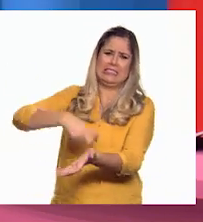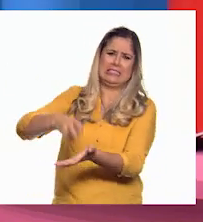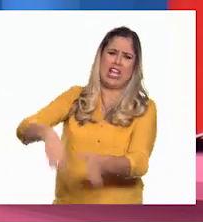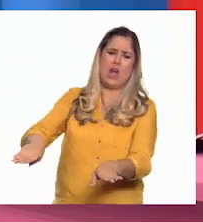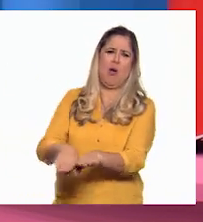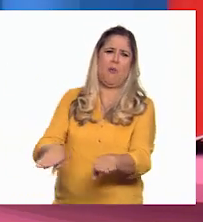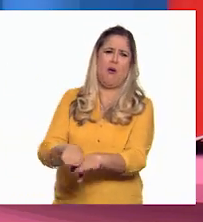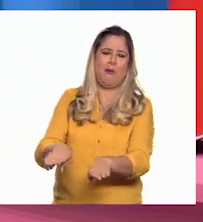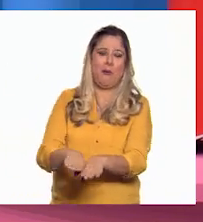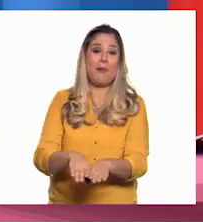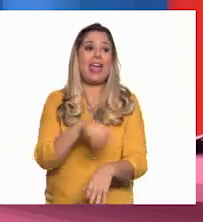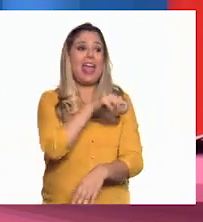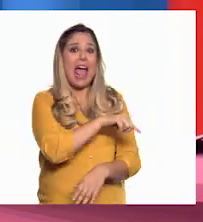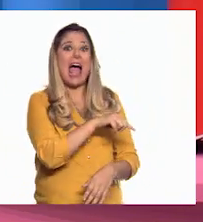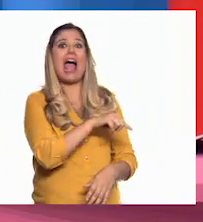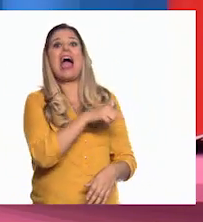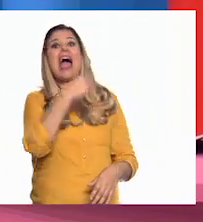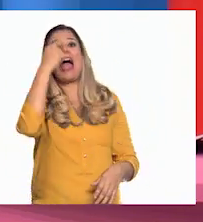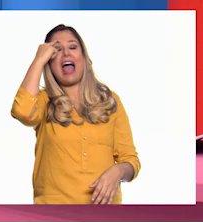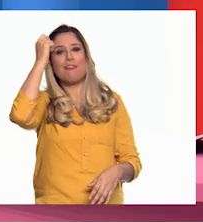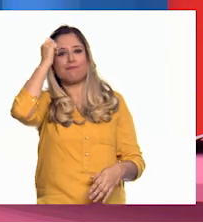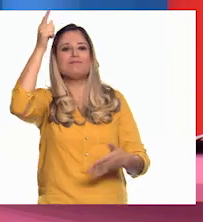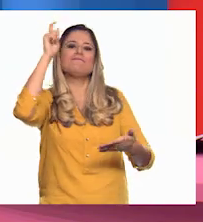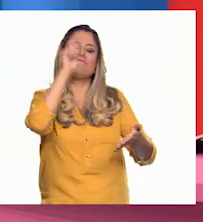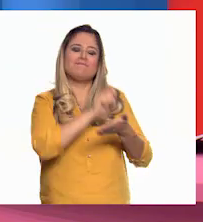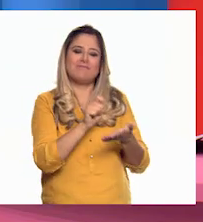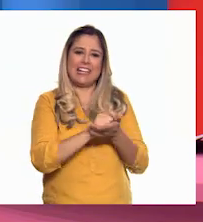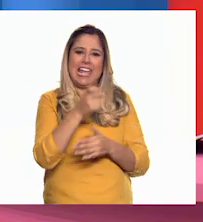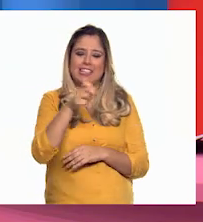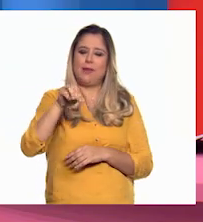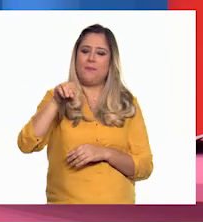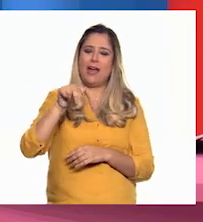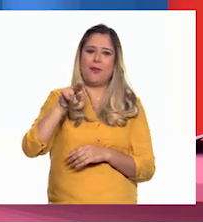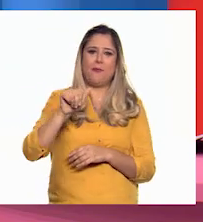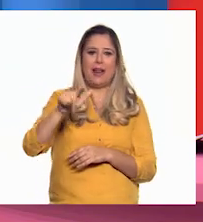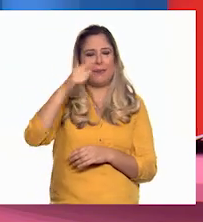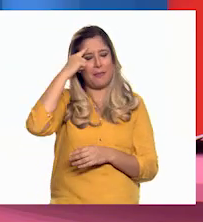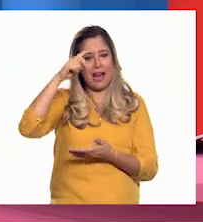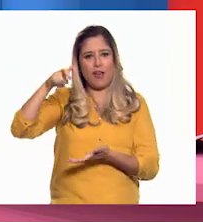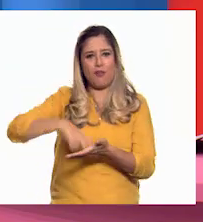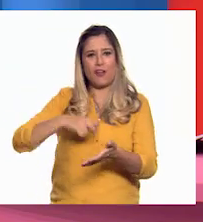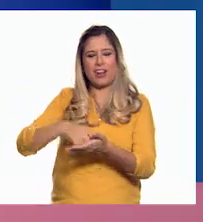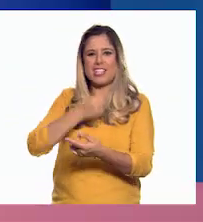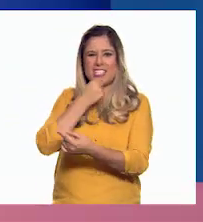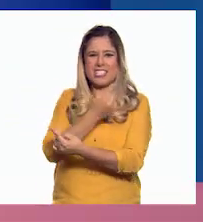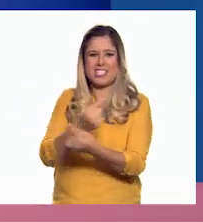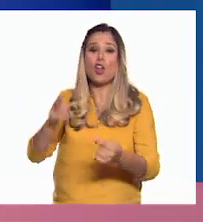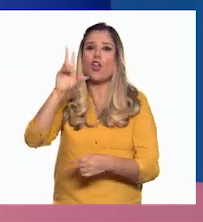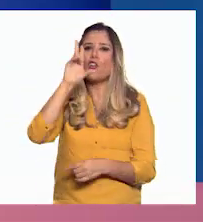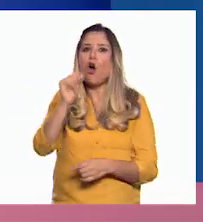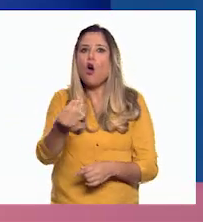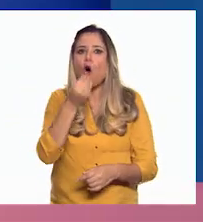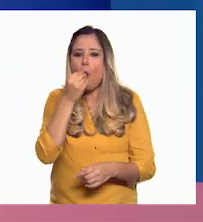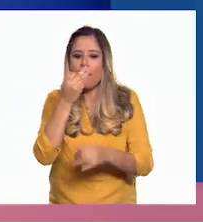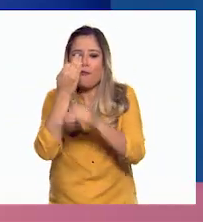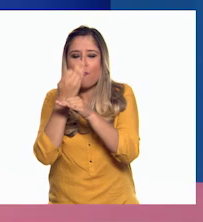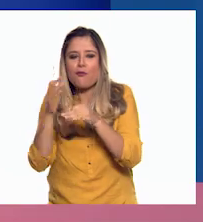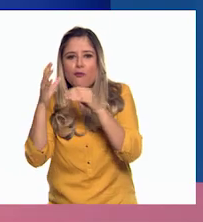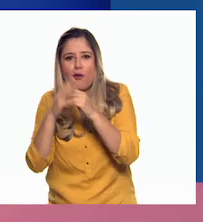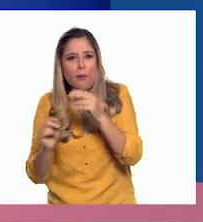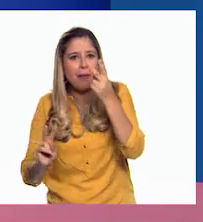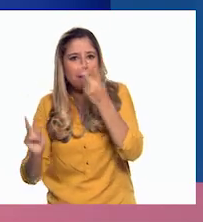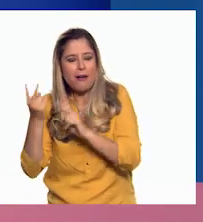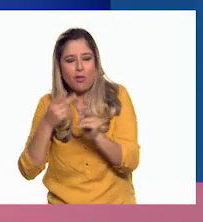que leyó, pues se le ocurrió escribir su manual para corregir a las niñas y niños que no comen frutas y